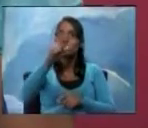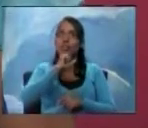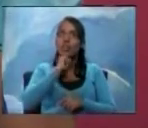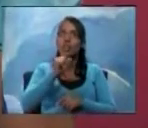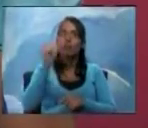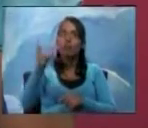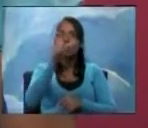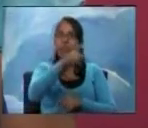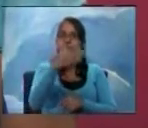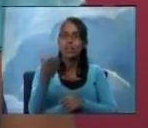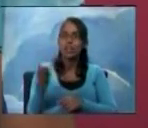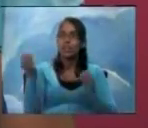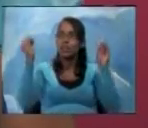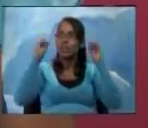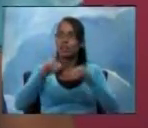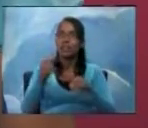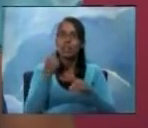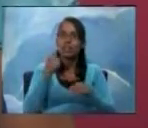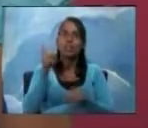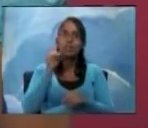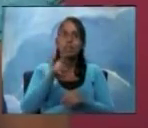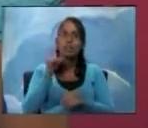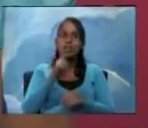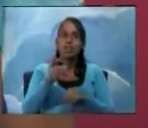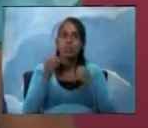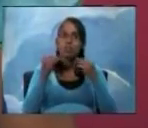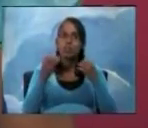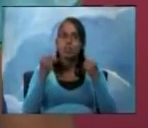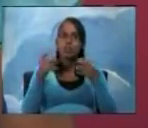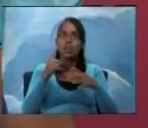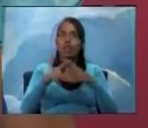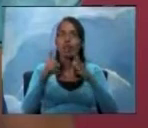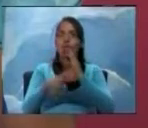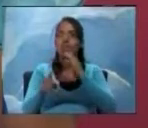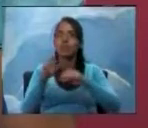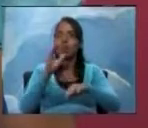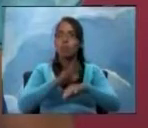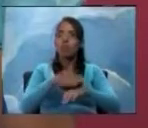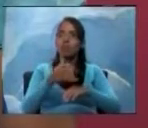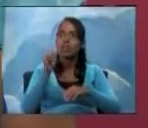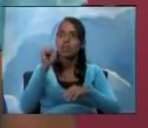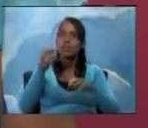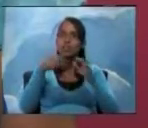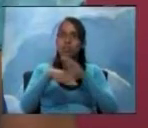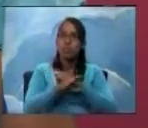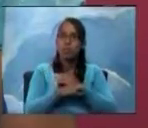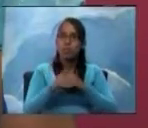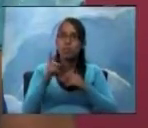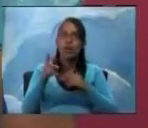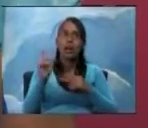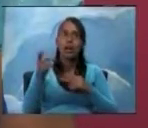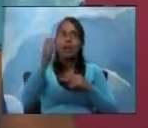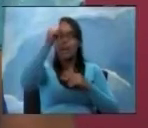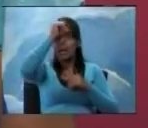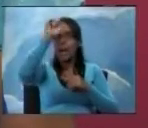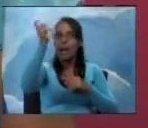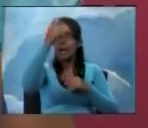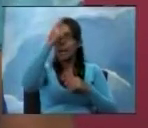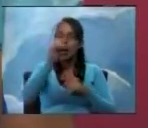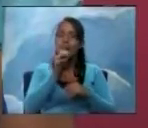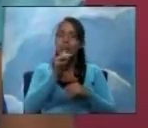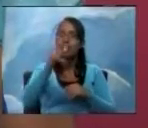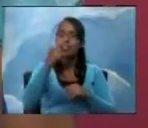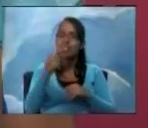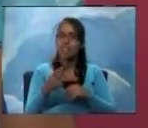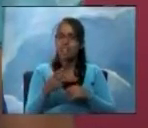persona que te encarga de decir mentiras, y hay muchas cosas, porque si nos vamos a Gálatas 5:19, dice que manifiestas